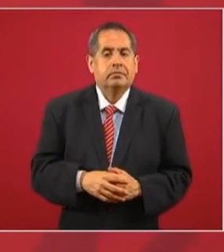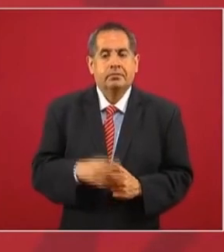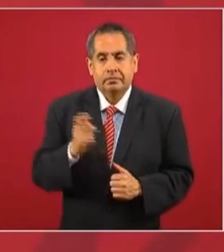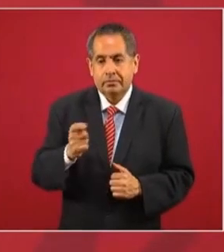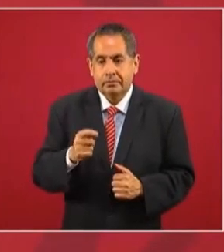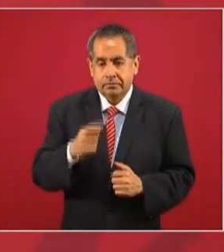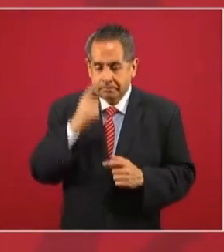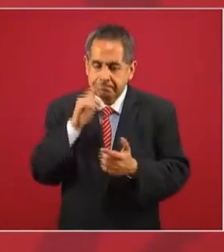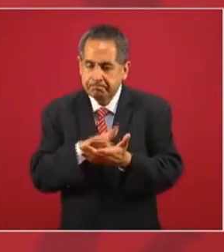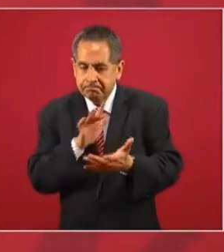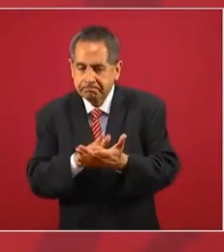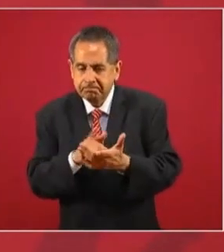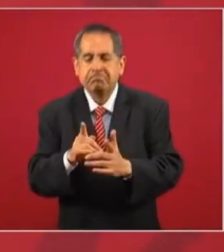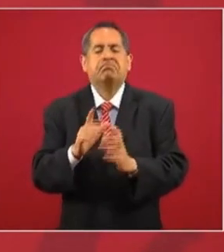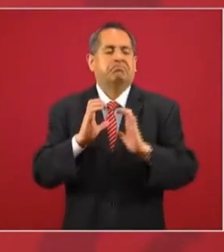no repetición.